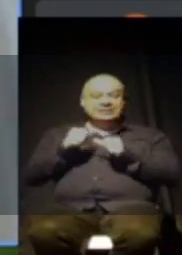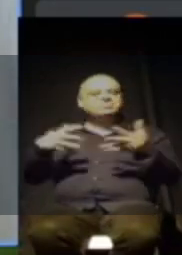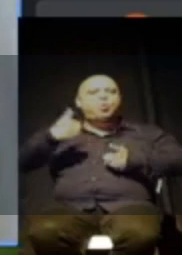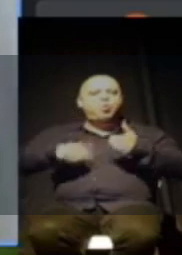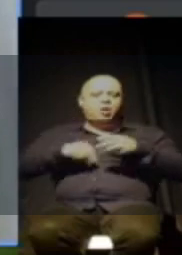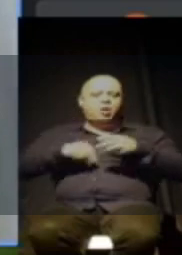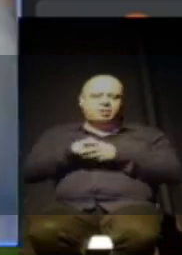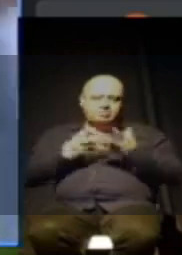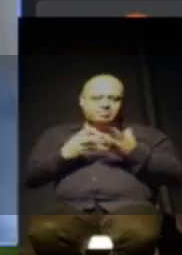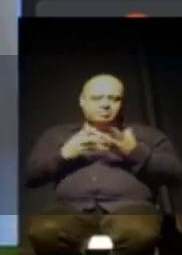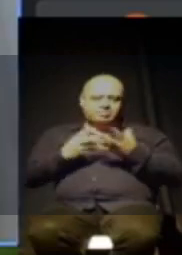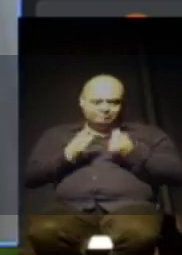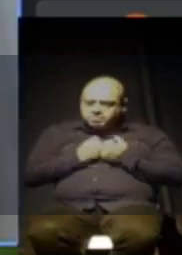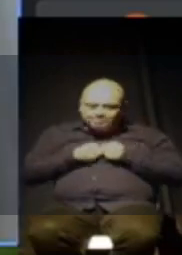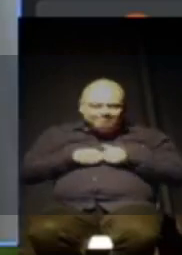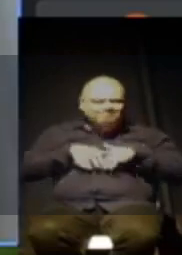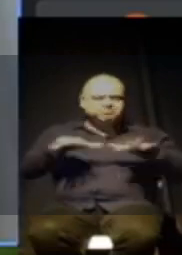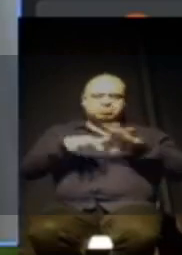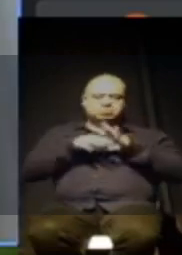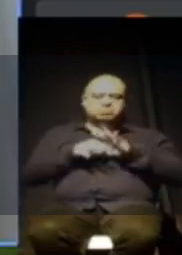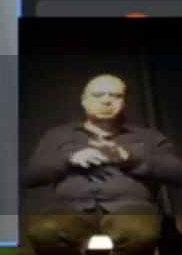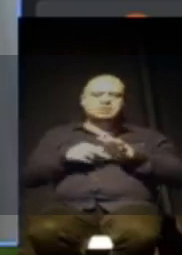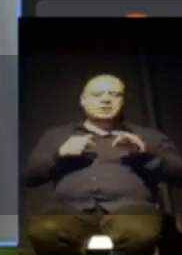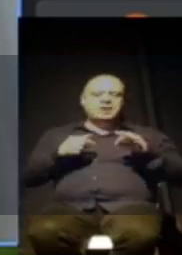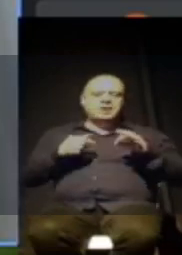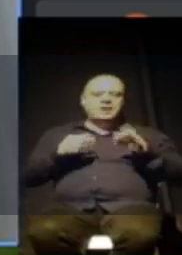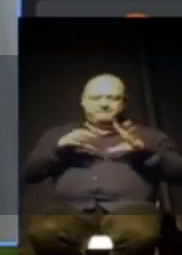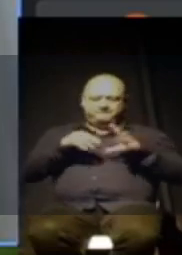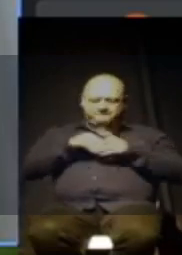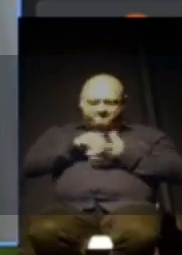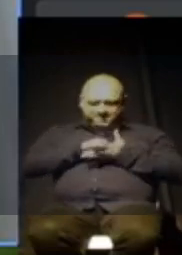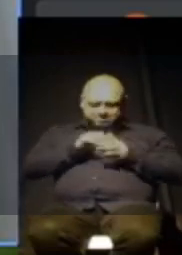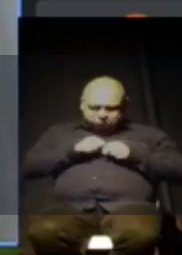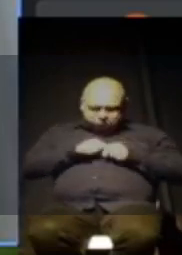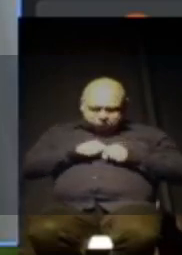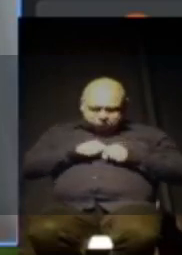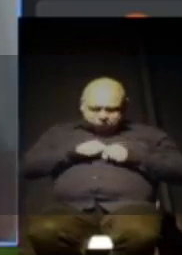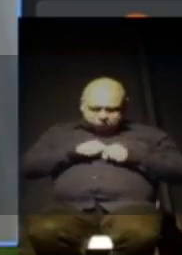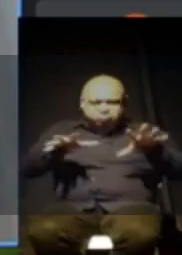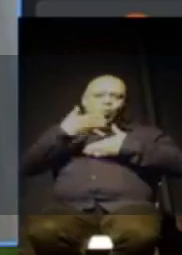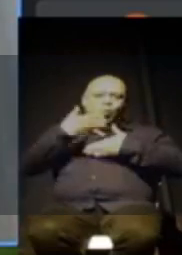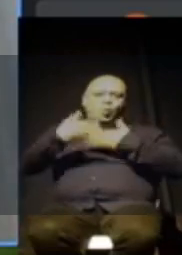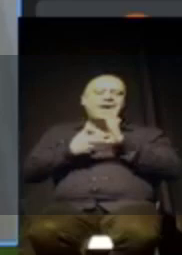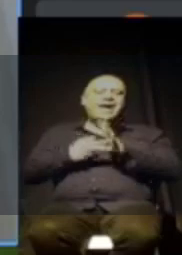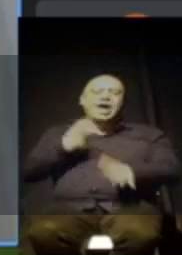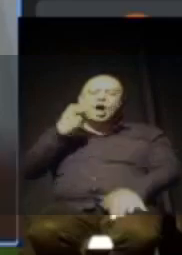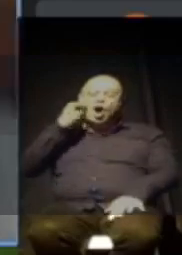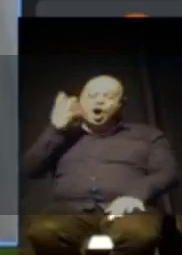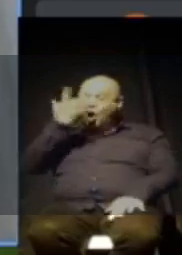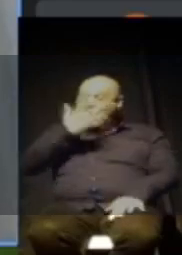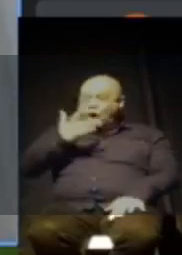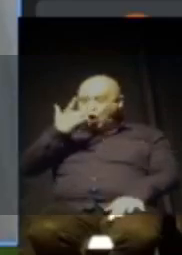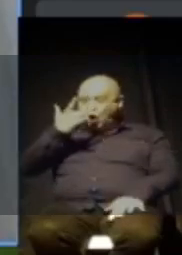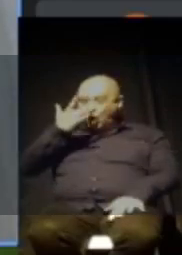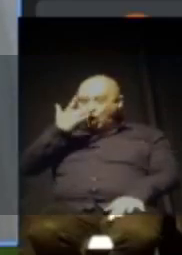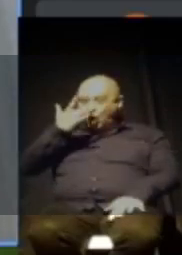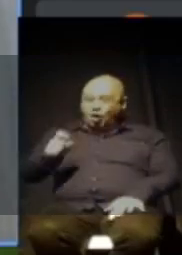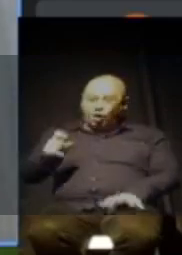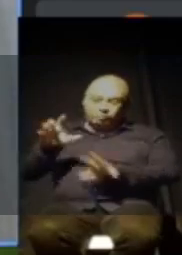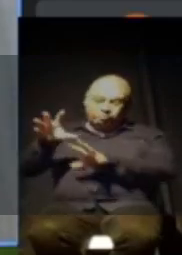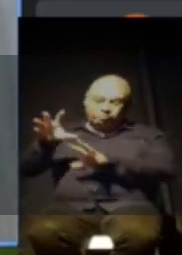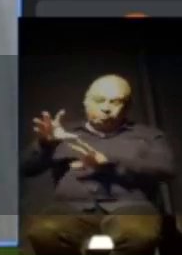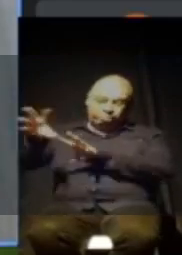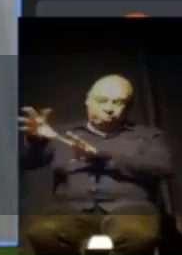debe radicalizar la democratización. Pero esta democratización pasa por interrogar el racismo y la